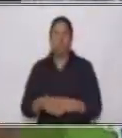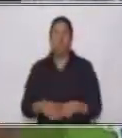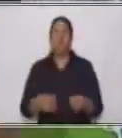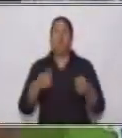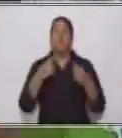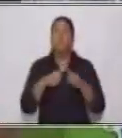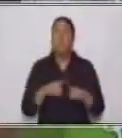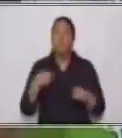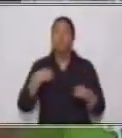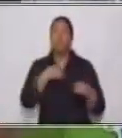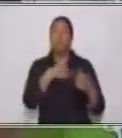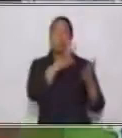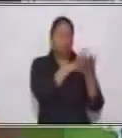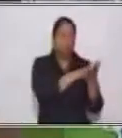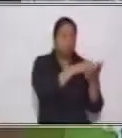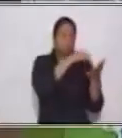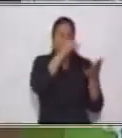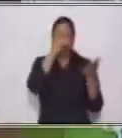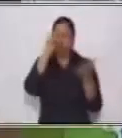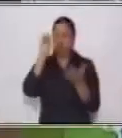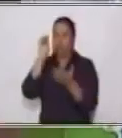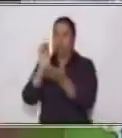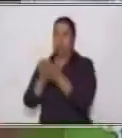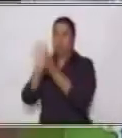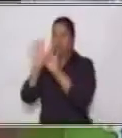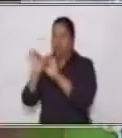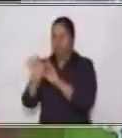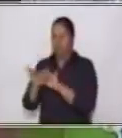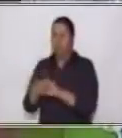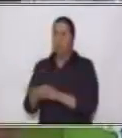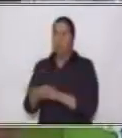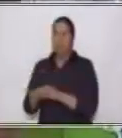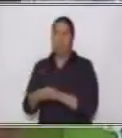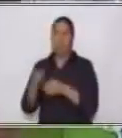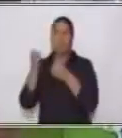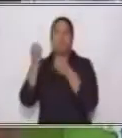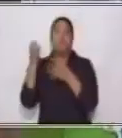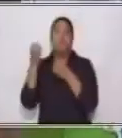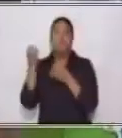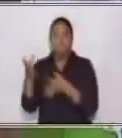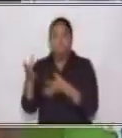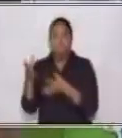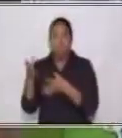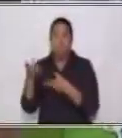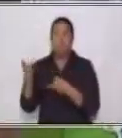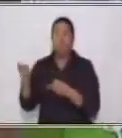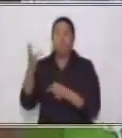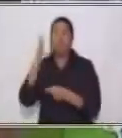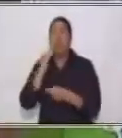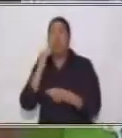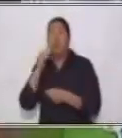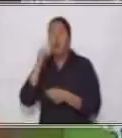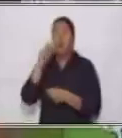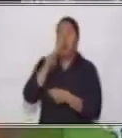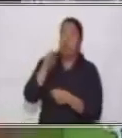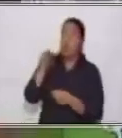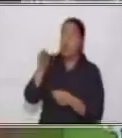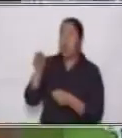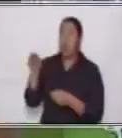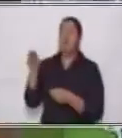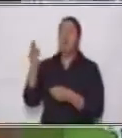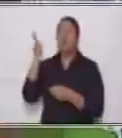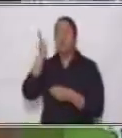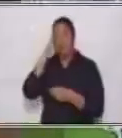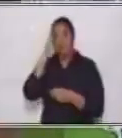extraer esta conclusión a partir de la información y los hechos que nos presentan. Tampoco es un